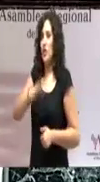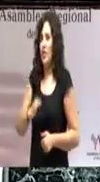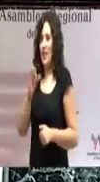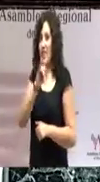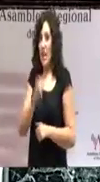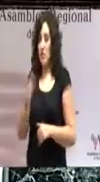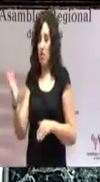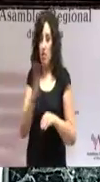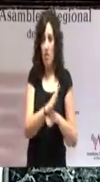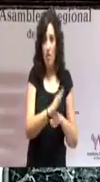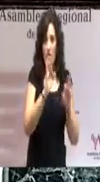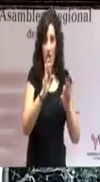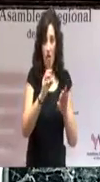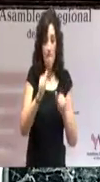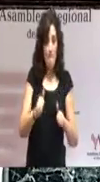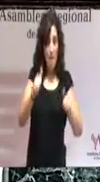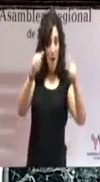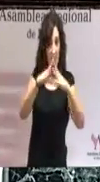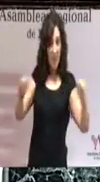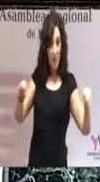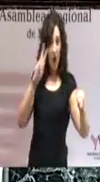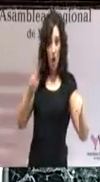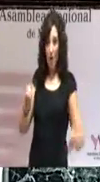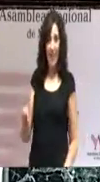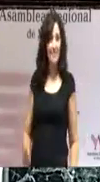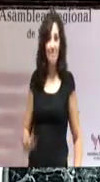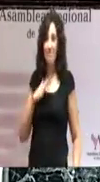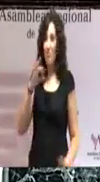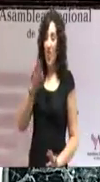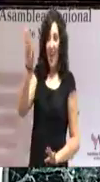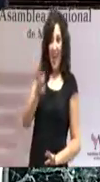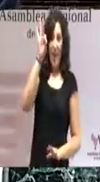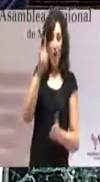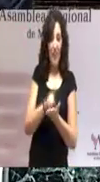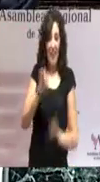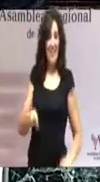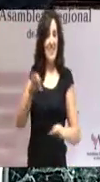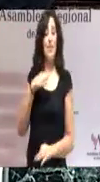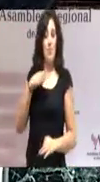Sánchez no lo volvamos a ver más en esta Asamblea. Y no ver.